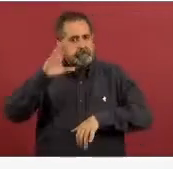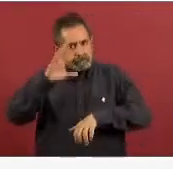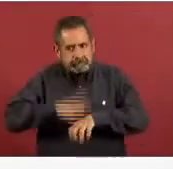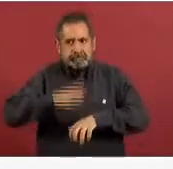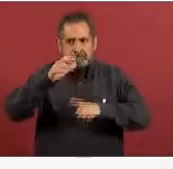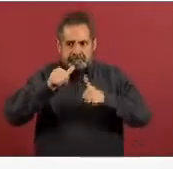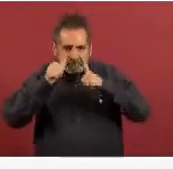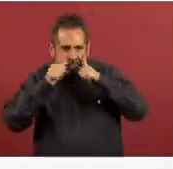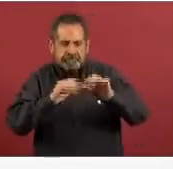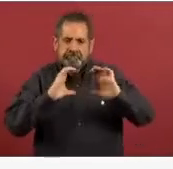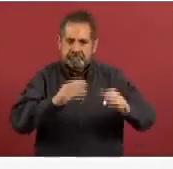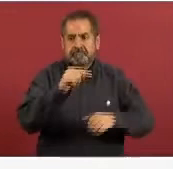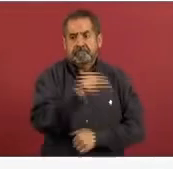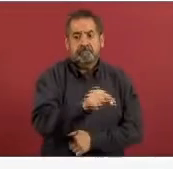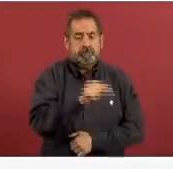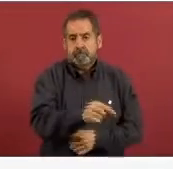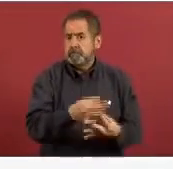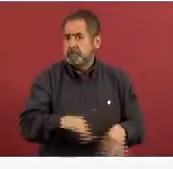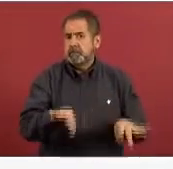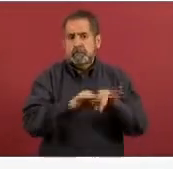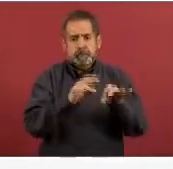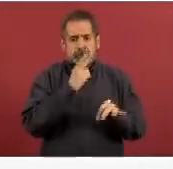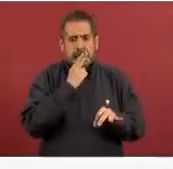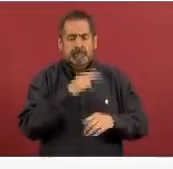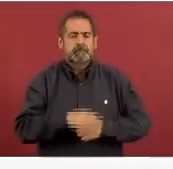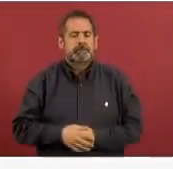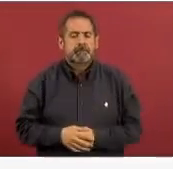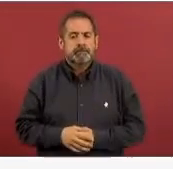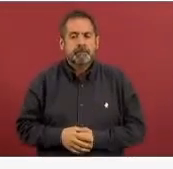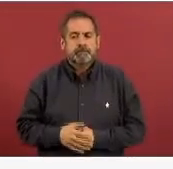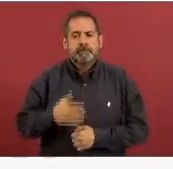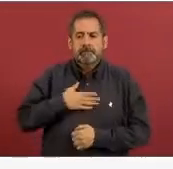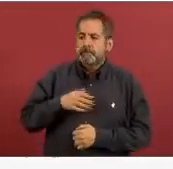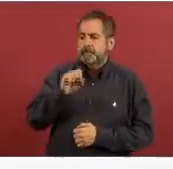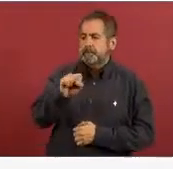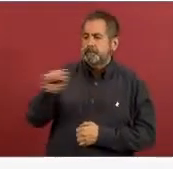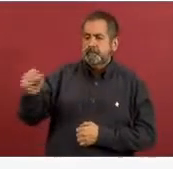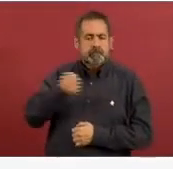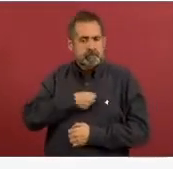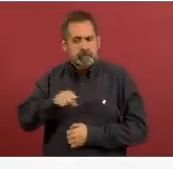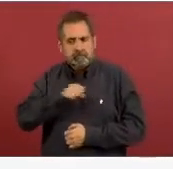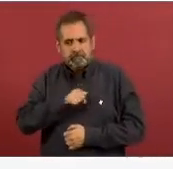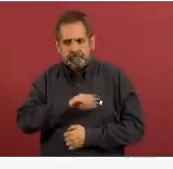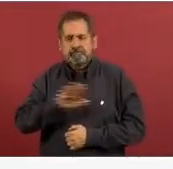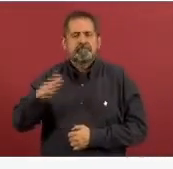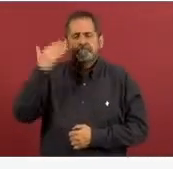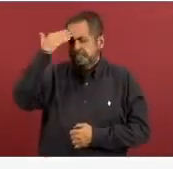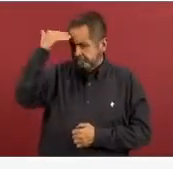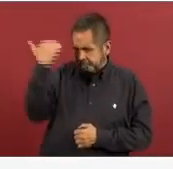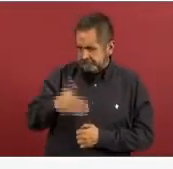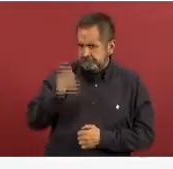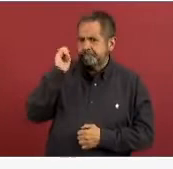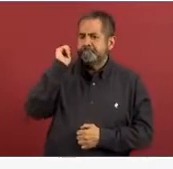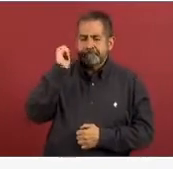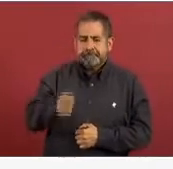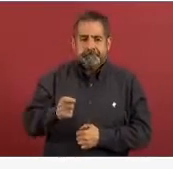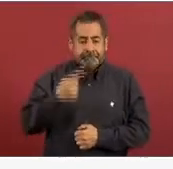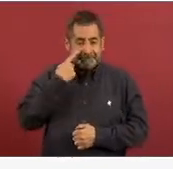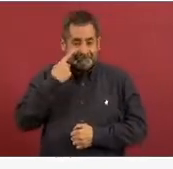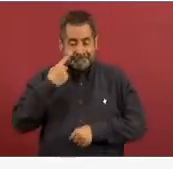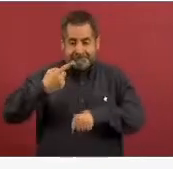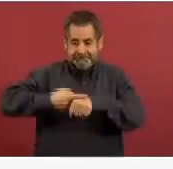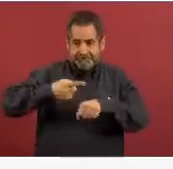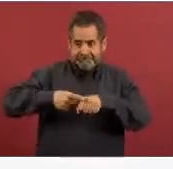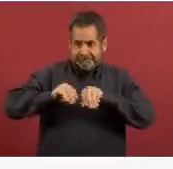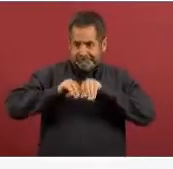para ciertos grupos. En la Secretaría de Salud reconocemos ciertamente que una epidemia como la